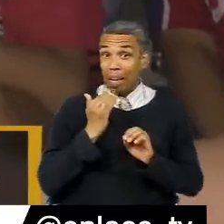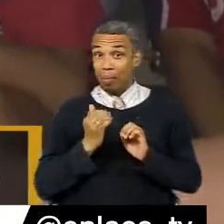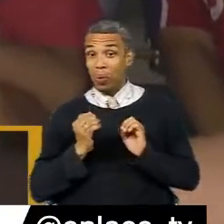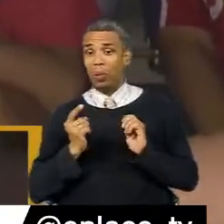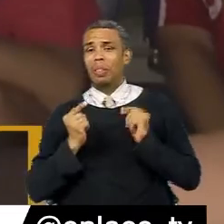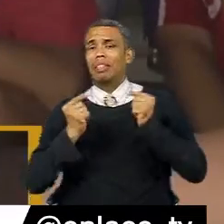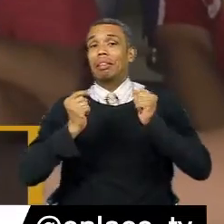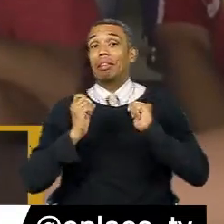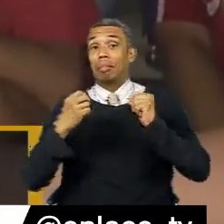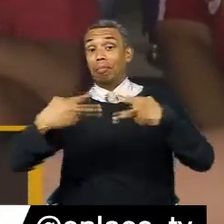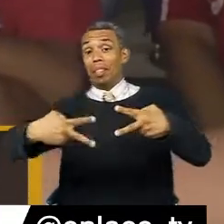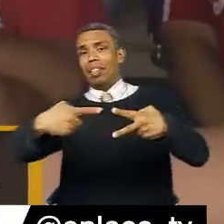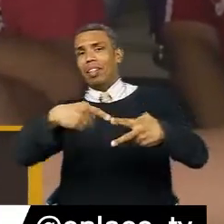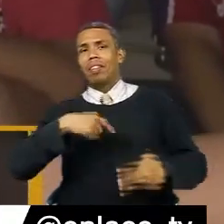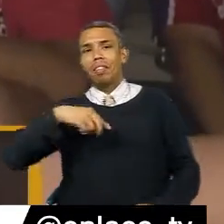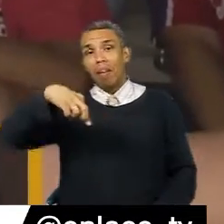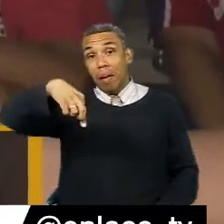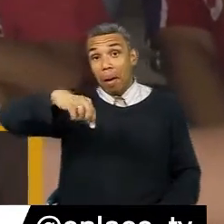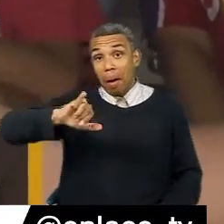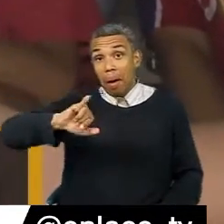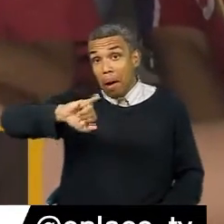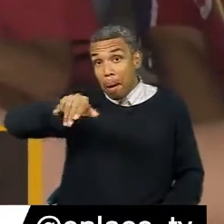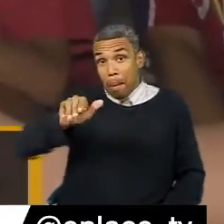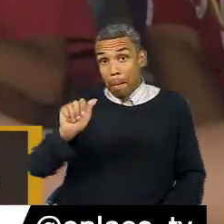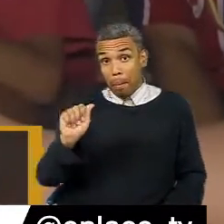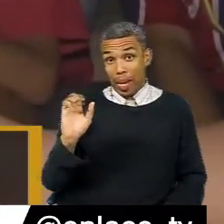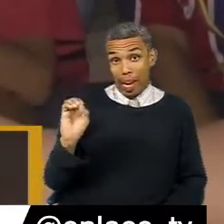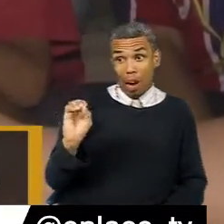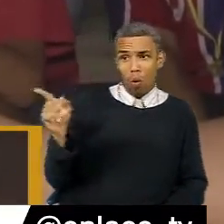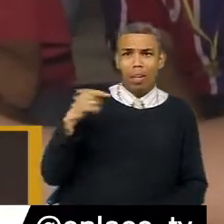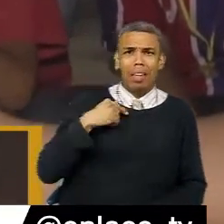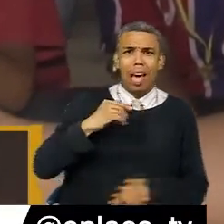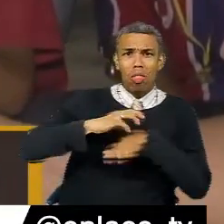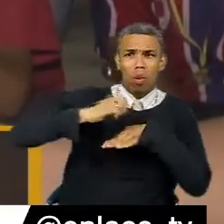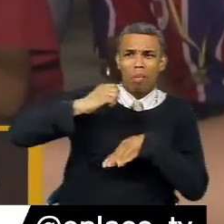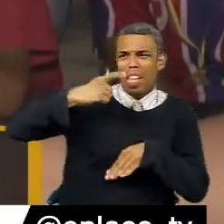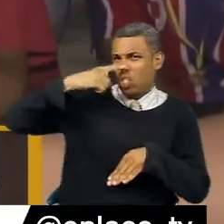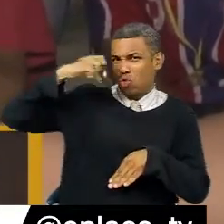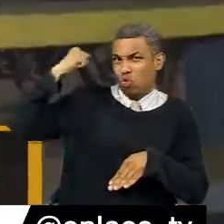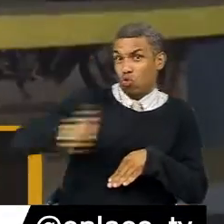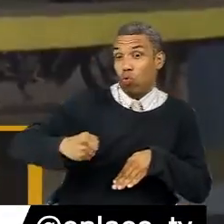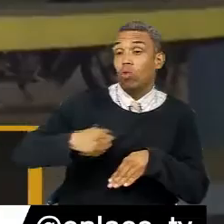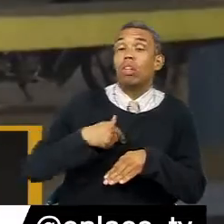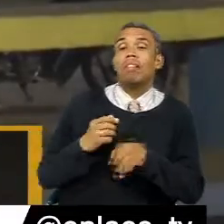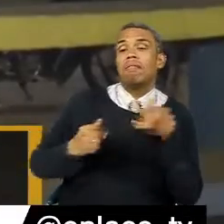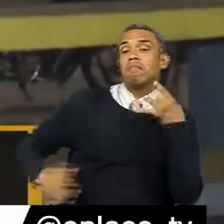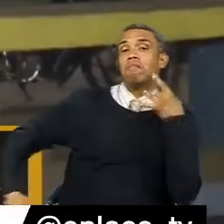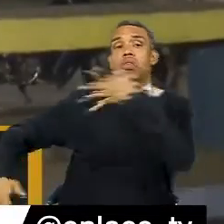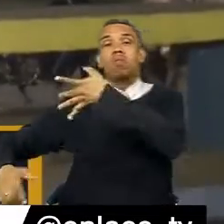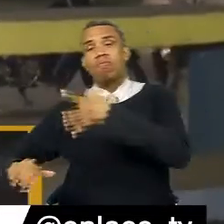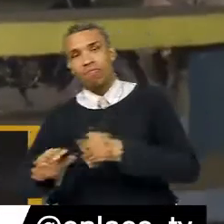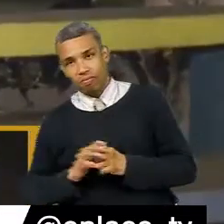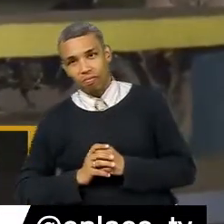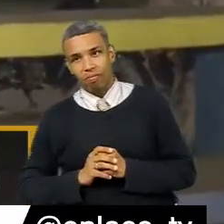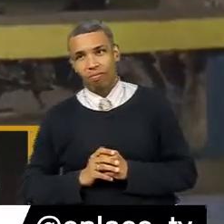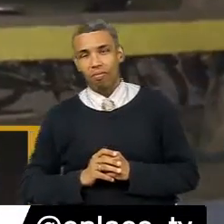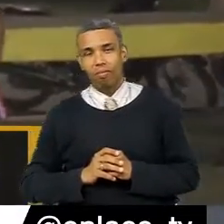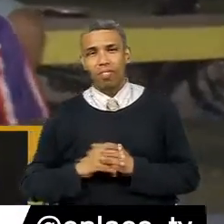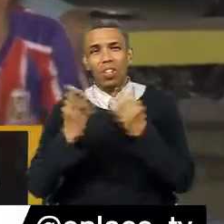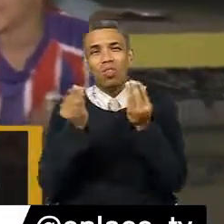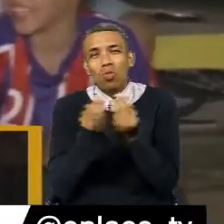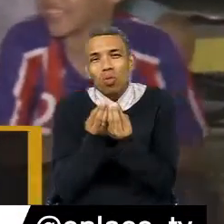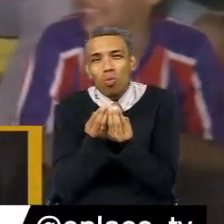a Pijaos, el mejor equipo en Tolima, y ganarle al equipo de Cali y Aston Villa. El Club Oro Negro categoría sub-12 fue